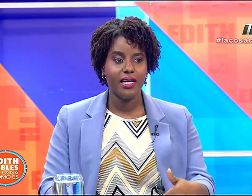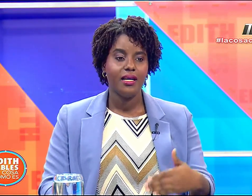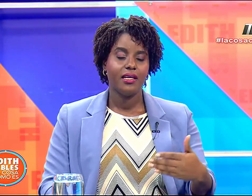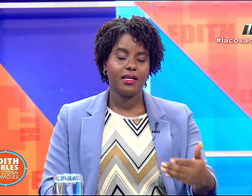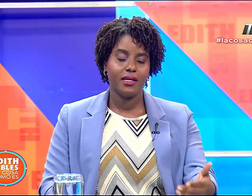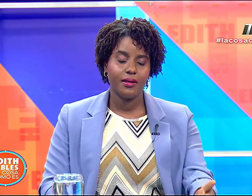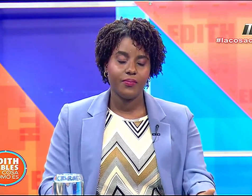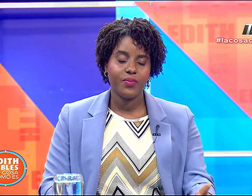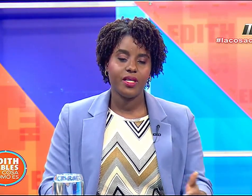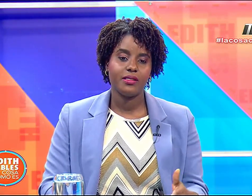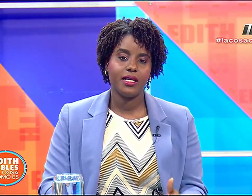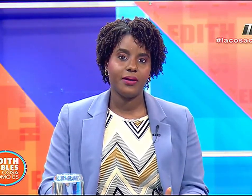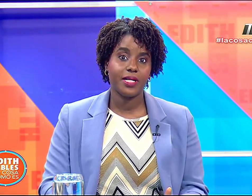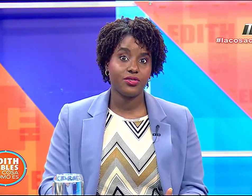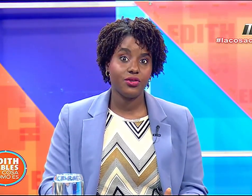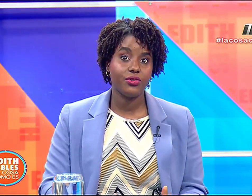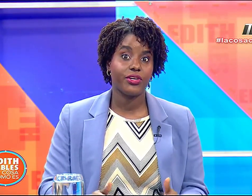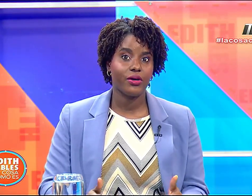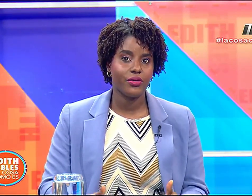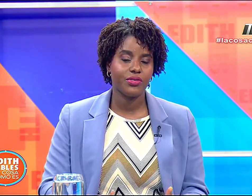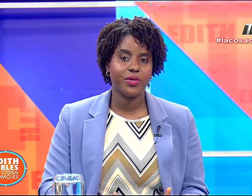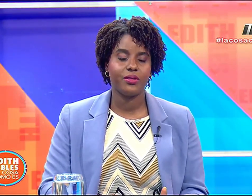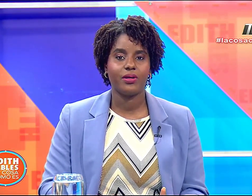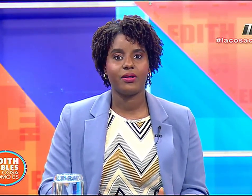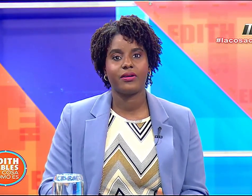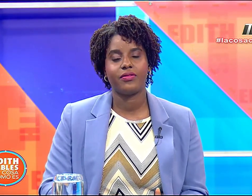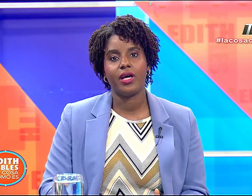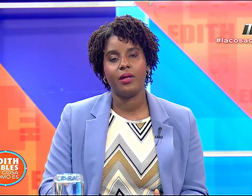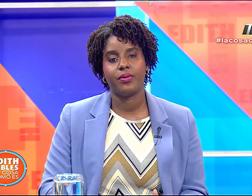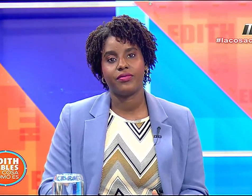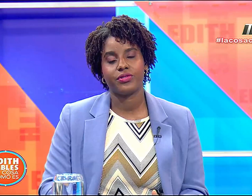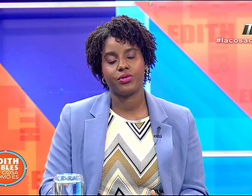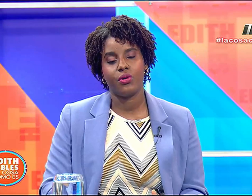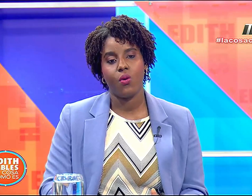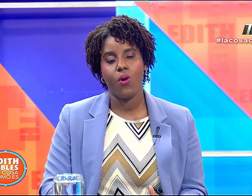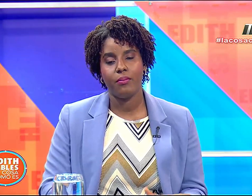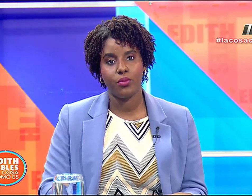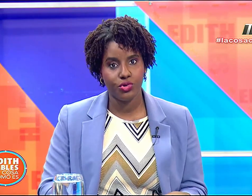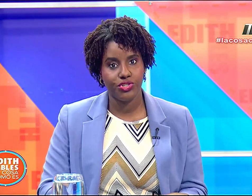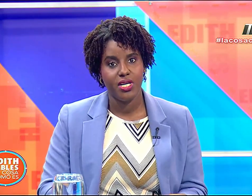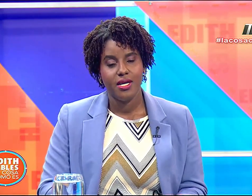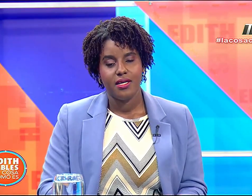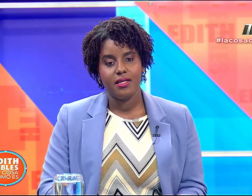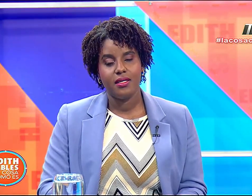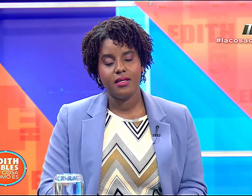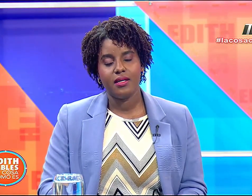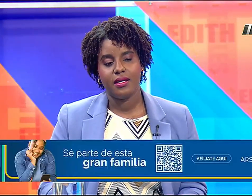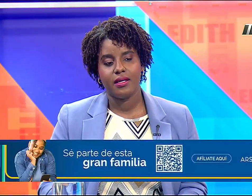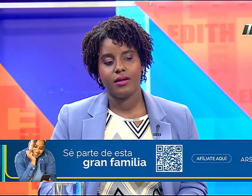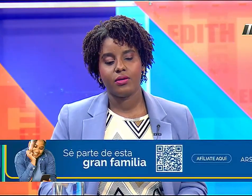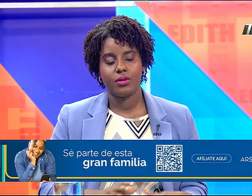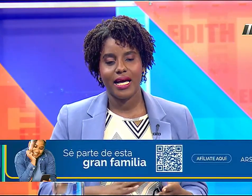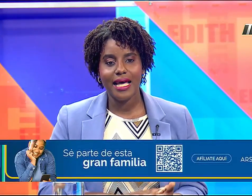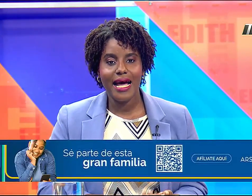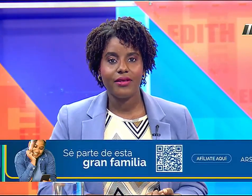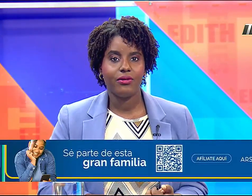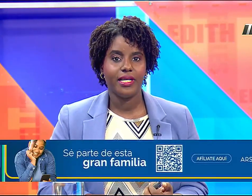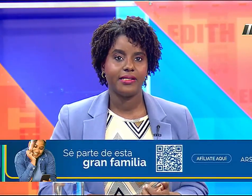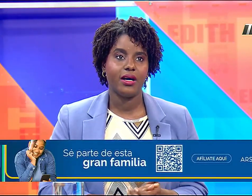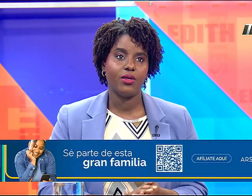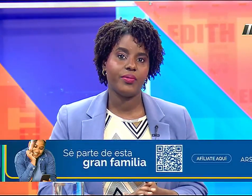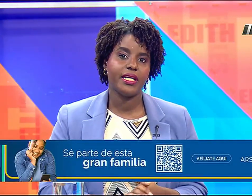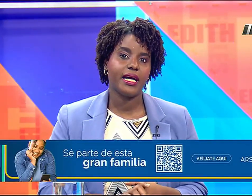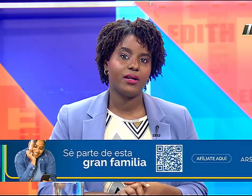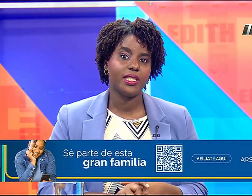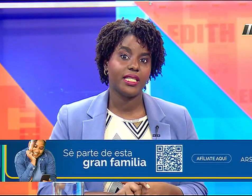una celebración o reconocimiento a lo que fue el profesor Juan Bosch. Y cada año el